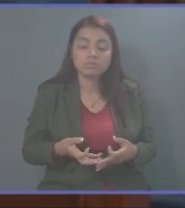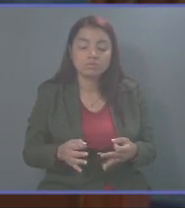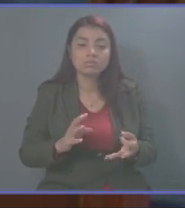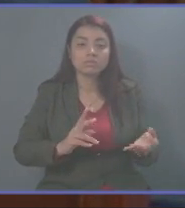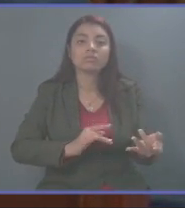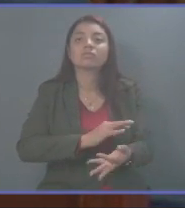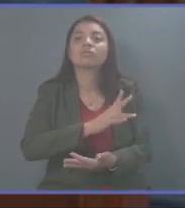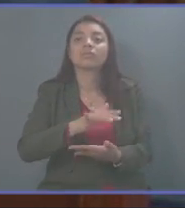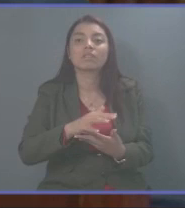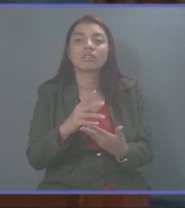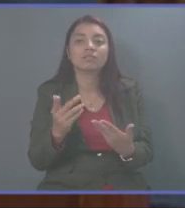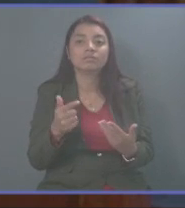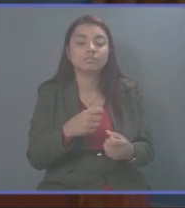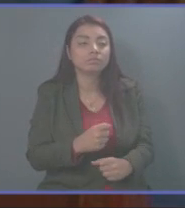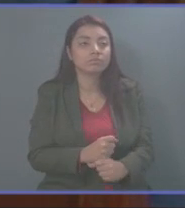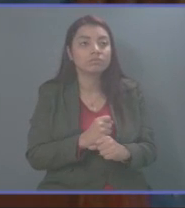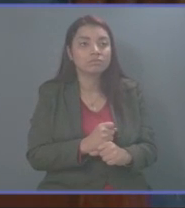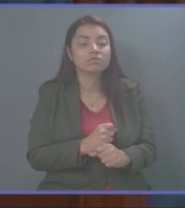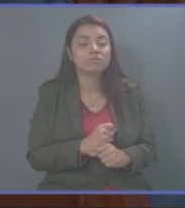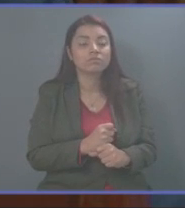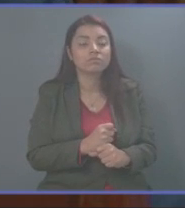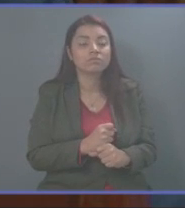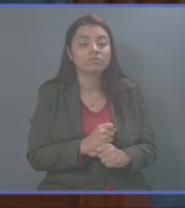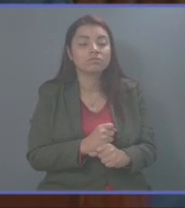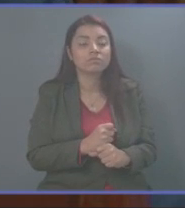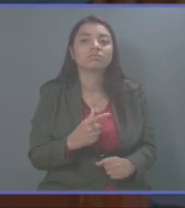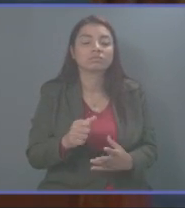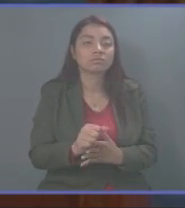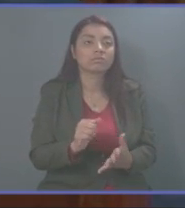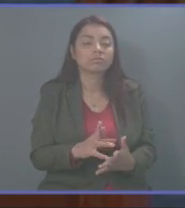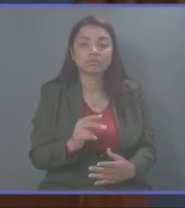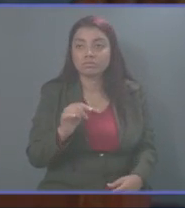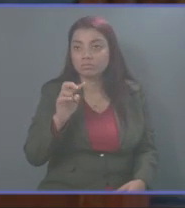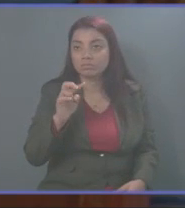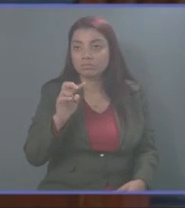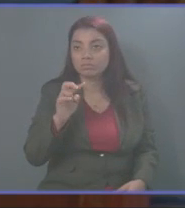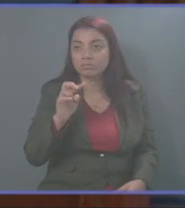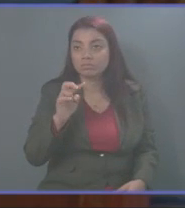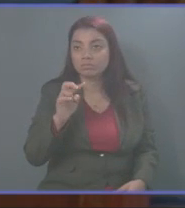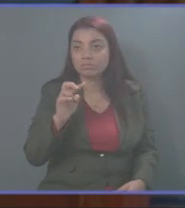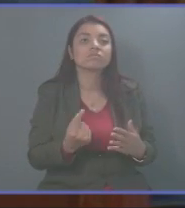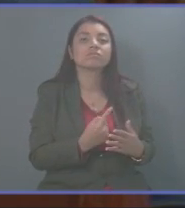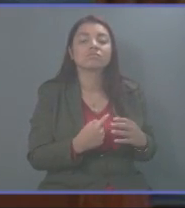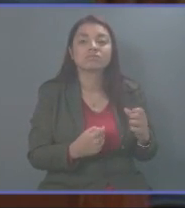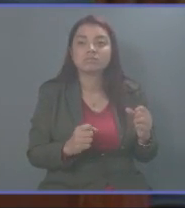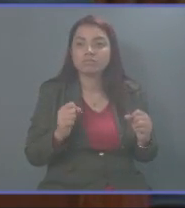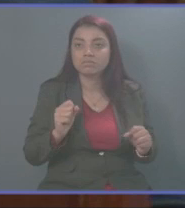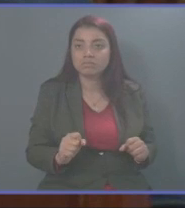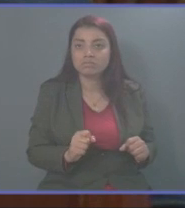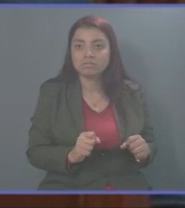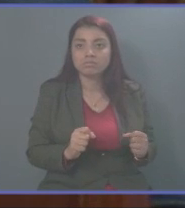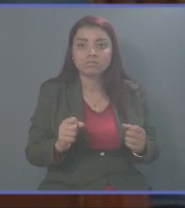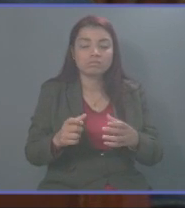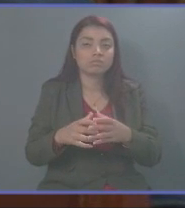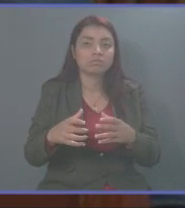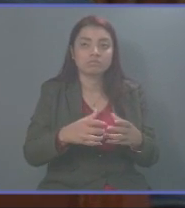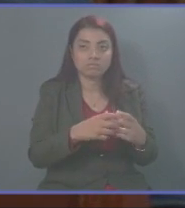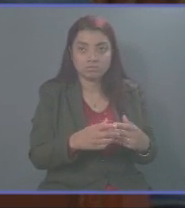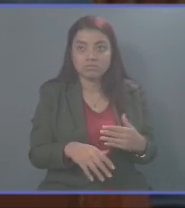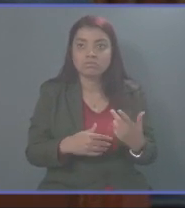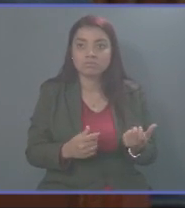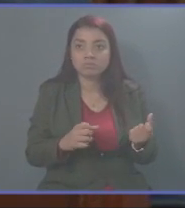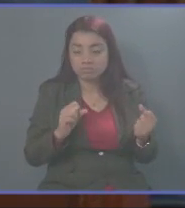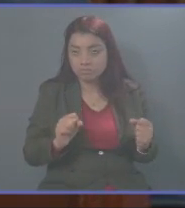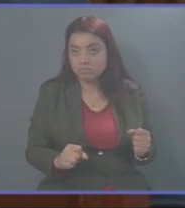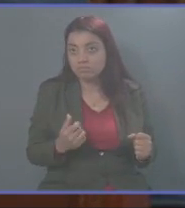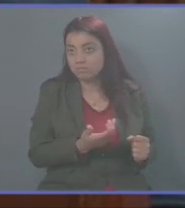y sanitariamente segura. Los consumidores, artículo 20. Los consumidores, en razón de los residuos que generan por el consumo